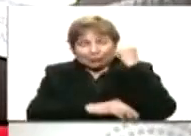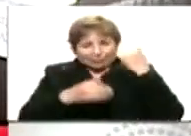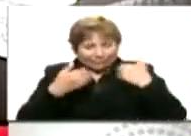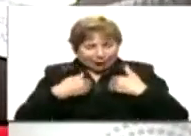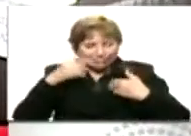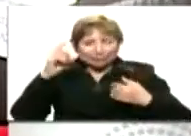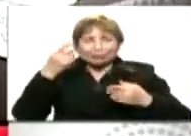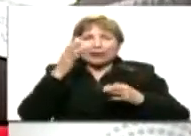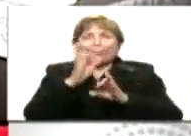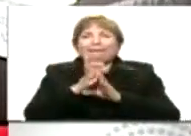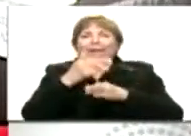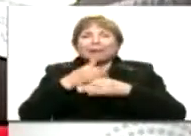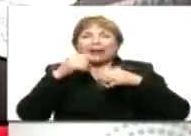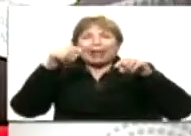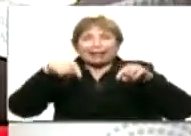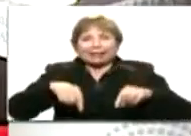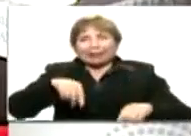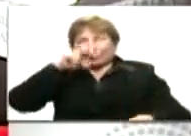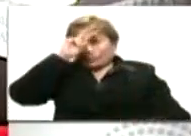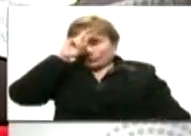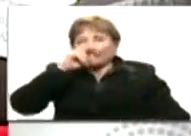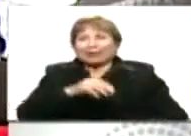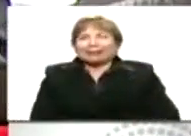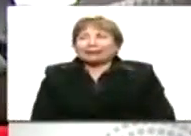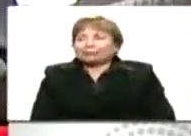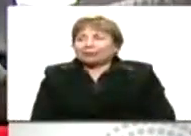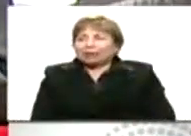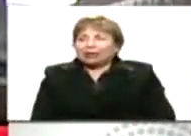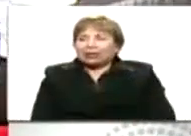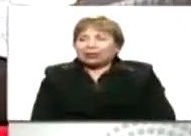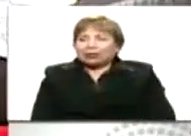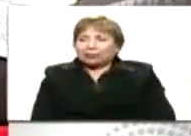tengan su primera formación en nuestro país.